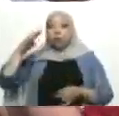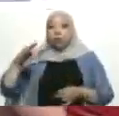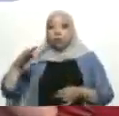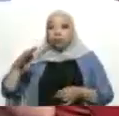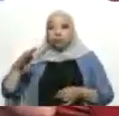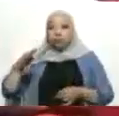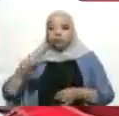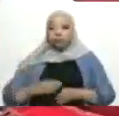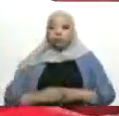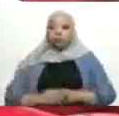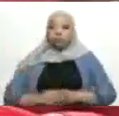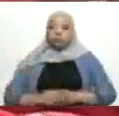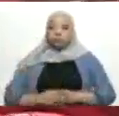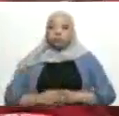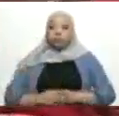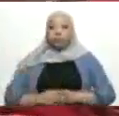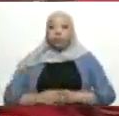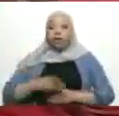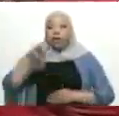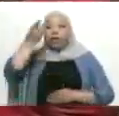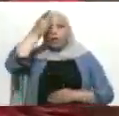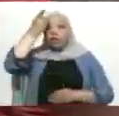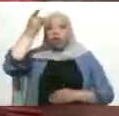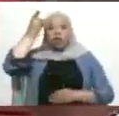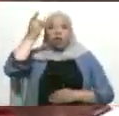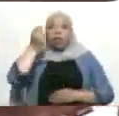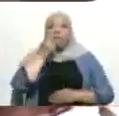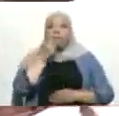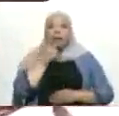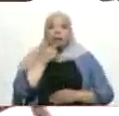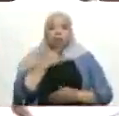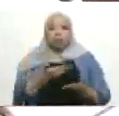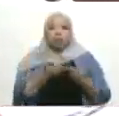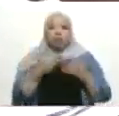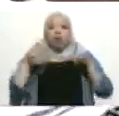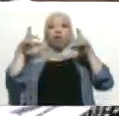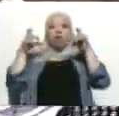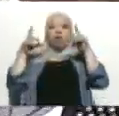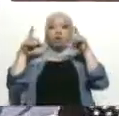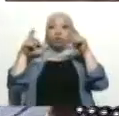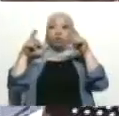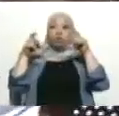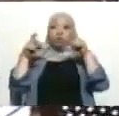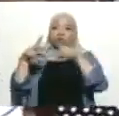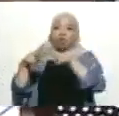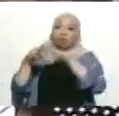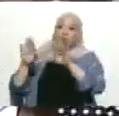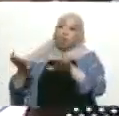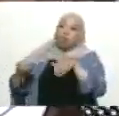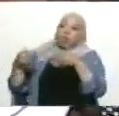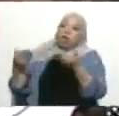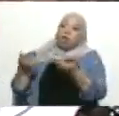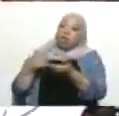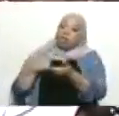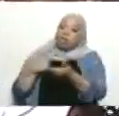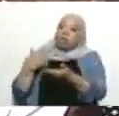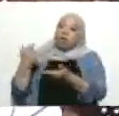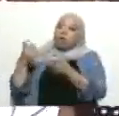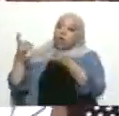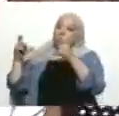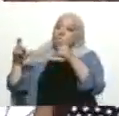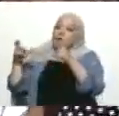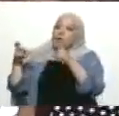Diosdado me acaba de dar un regalo hermosísimo. Una foto, pero no es una simple foto, no es cualquier